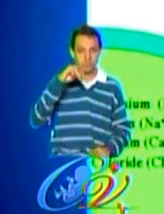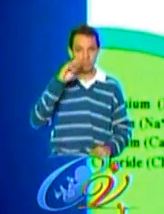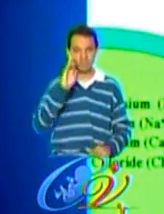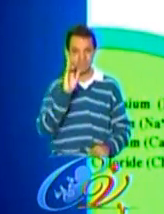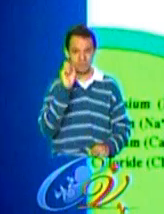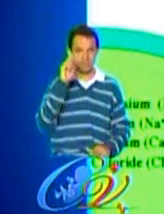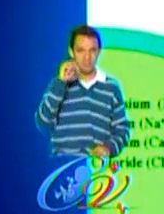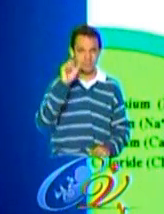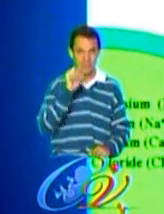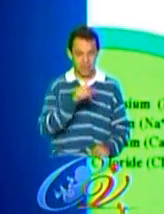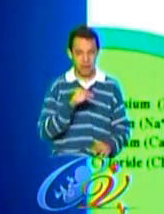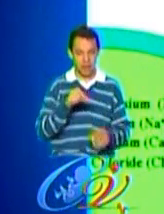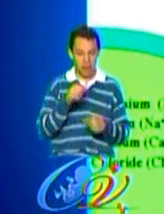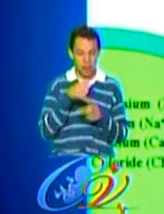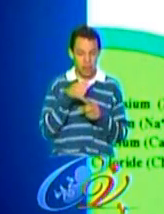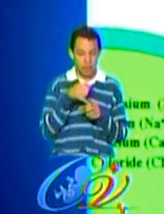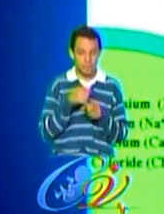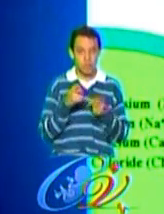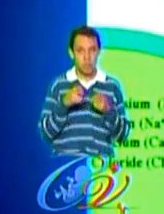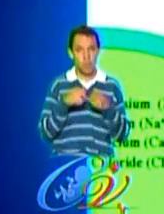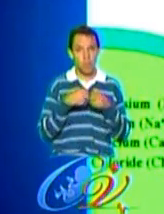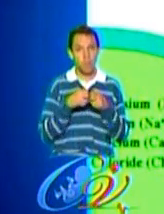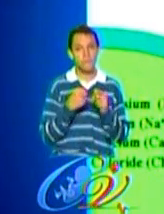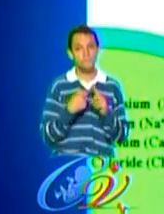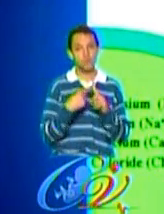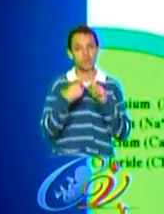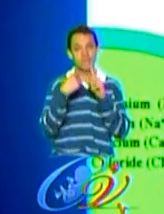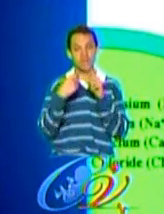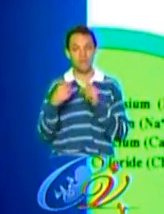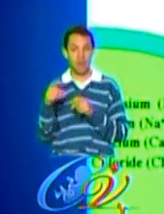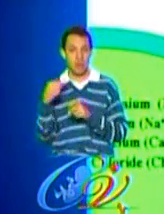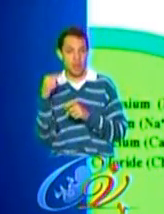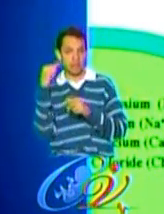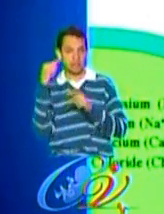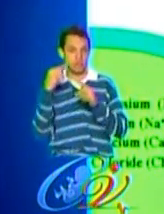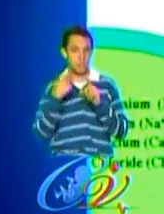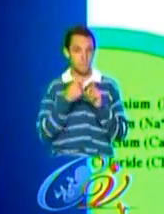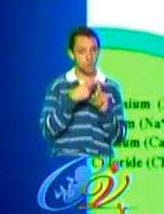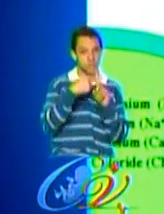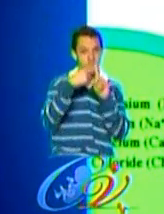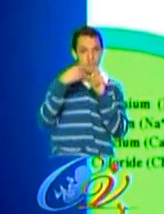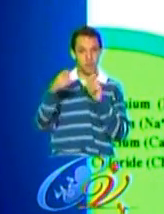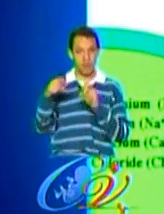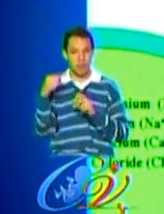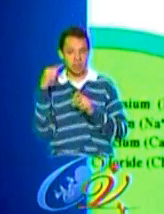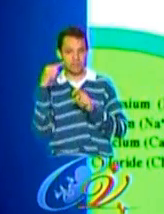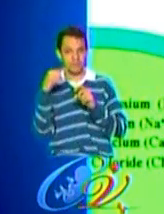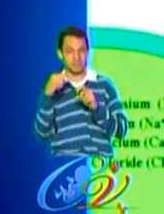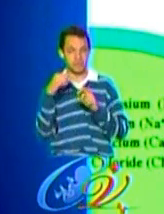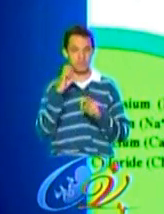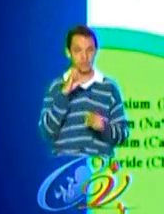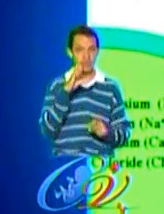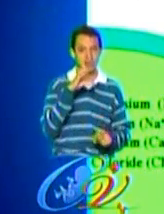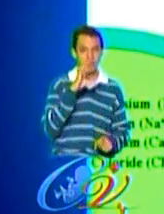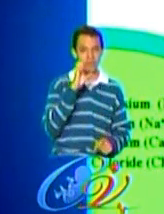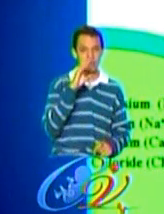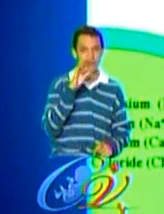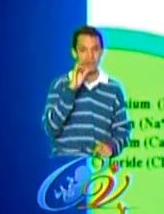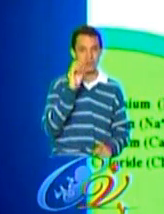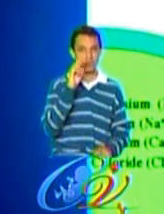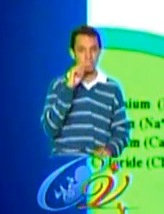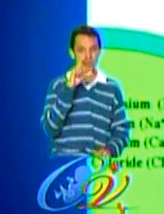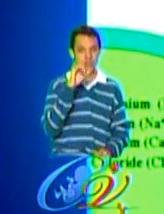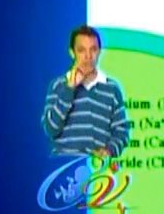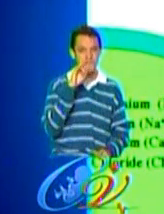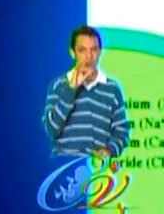célula tiene cargas positivas y cargas negativas que están dadas por electrolitos como el potasio, el sodio y el